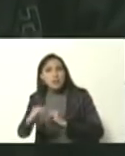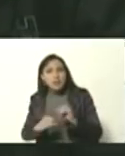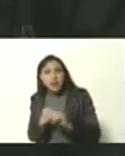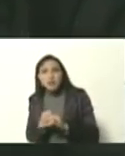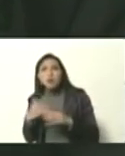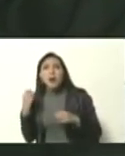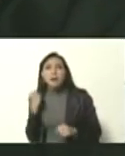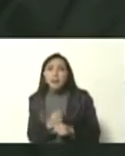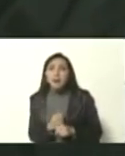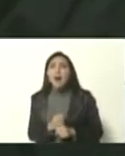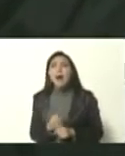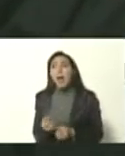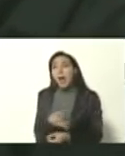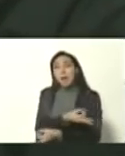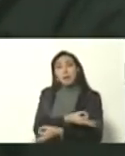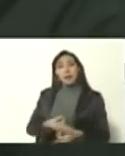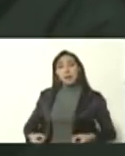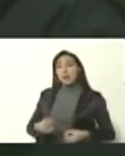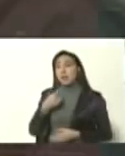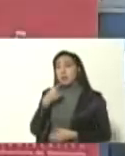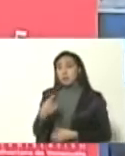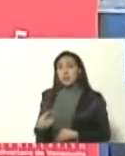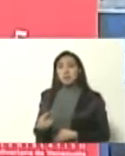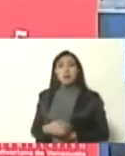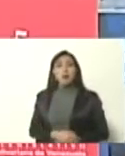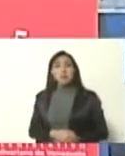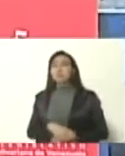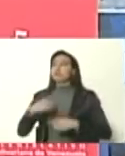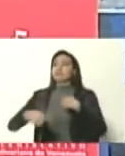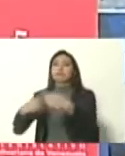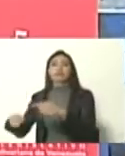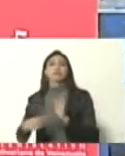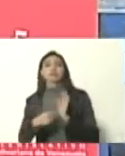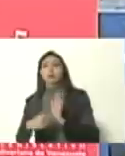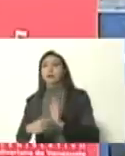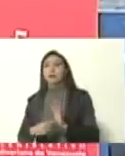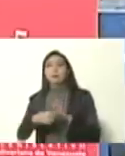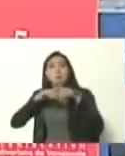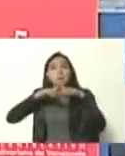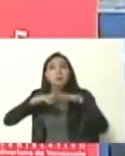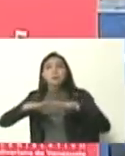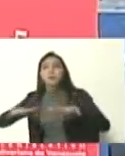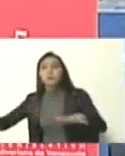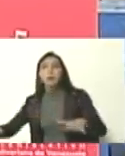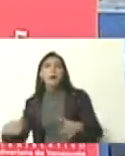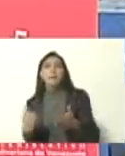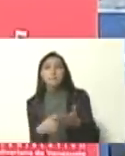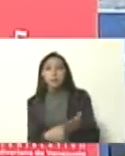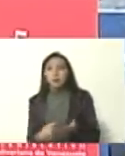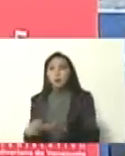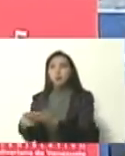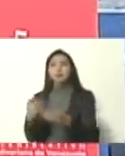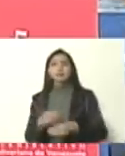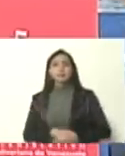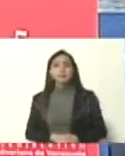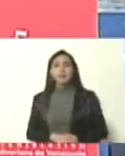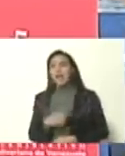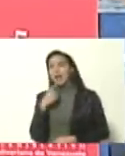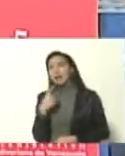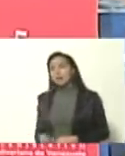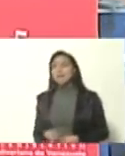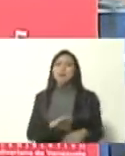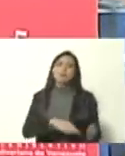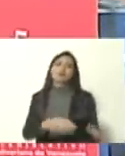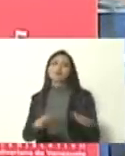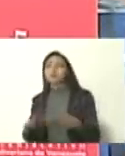planes tengan éxito para ahí sí reproducirlos y reflejarlos. Volaron la sede del Palacio Federal Legislativo, murieron no sé